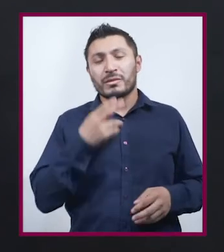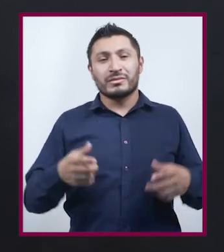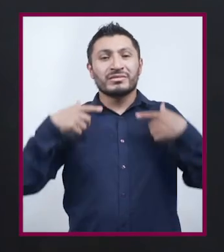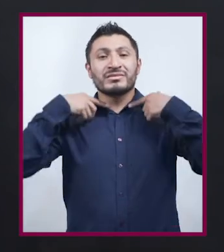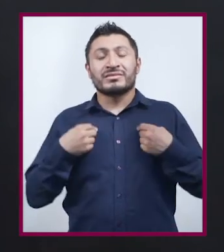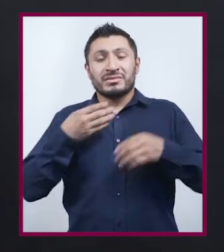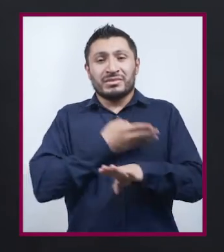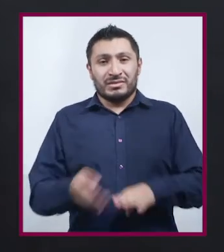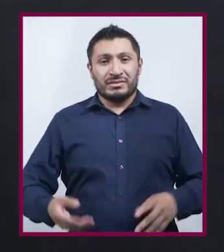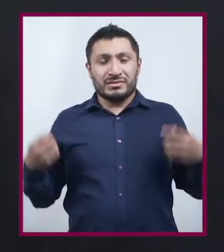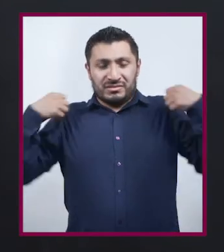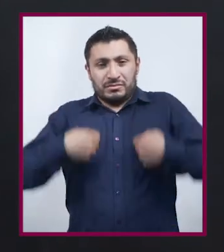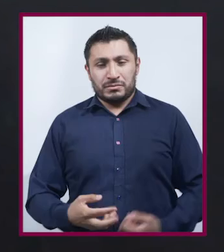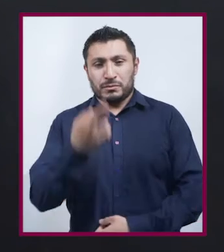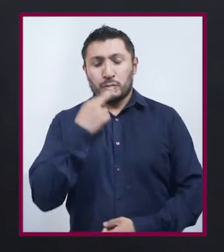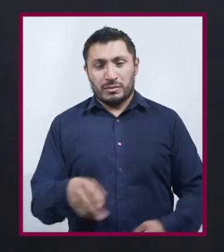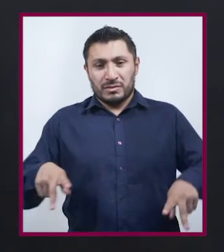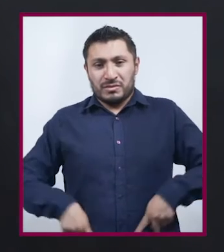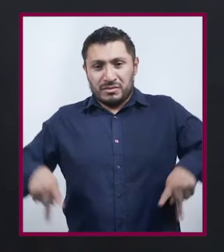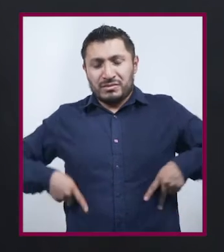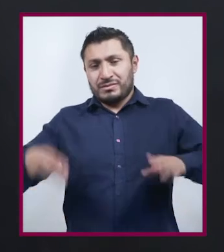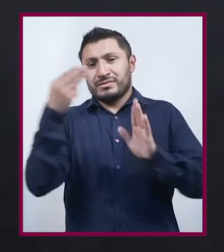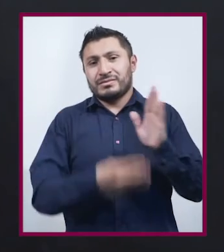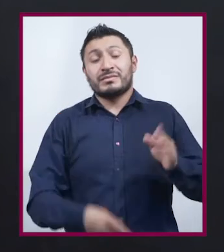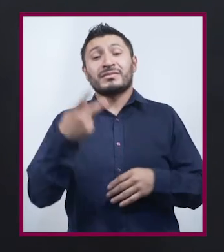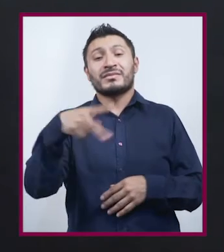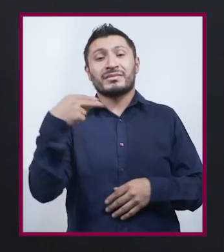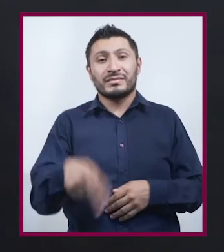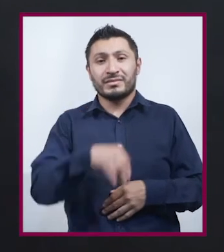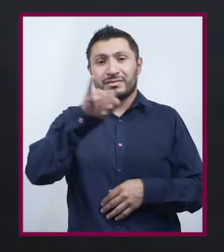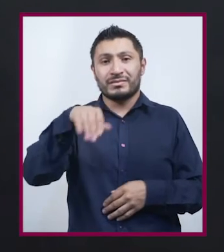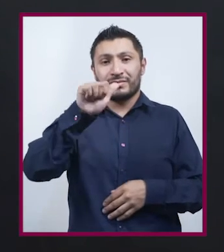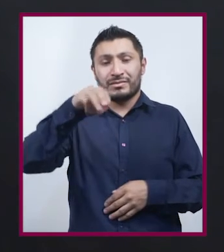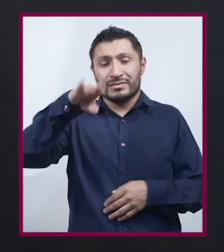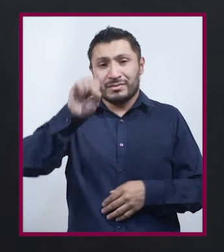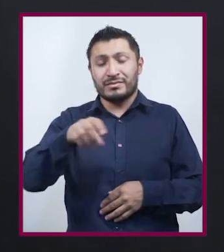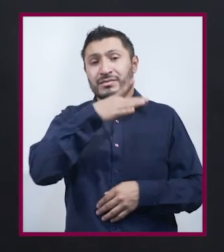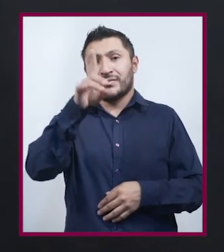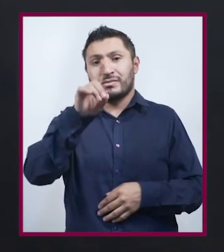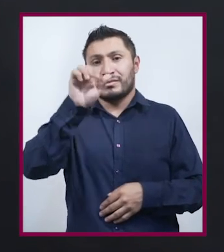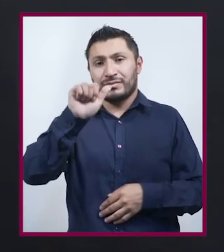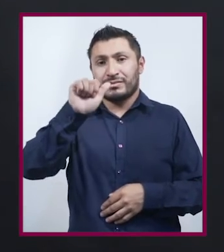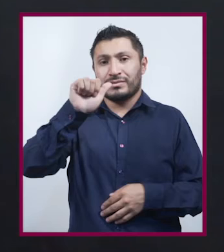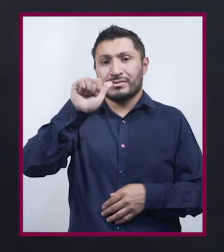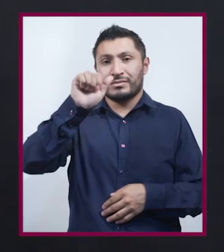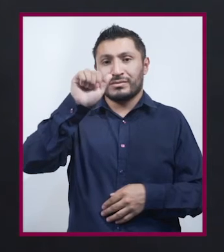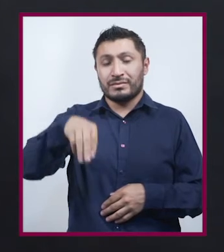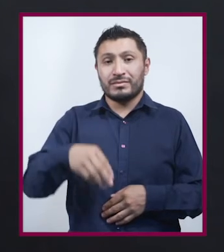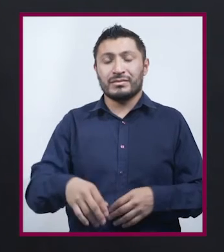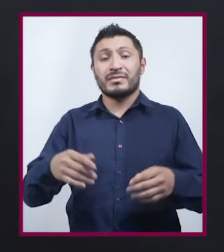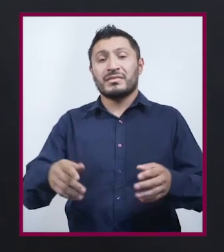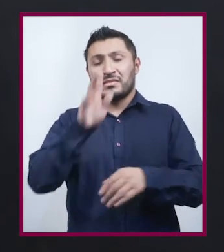una camisa blanca, chaqueta roja y unos pantalones de mezclilla. Su nombre era James Dean, que encarnó en la película Rebelde